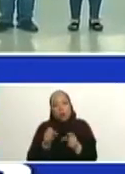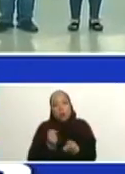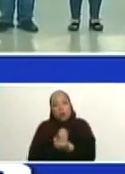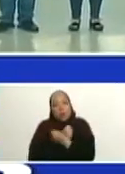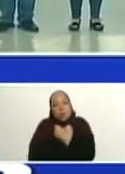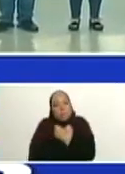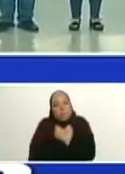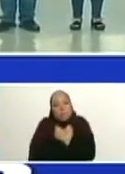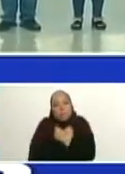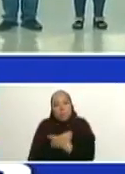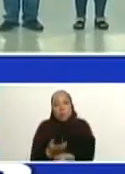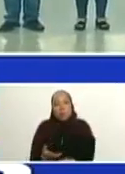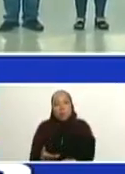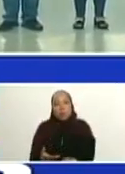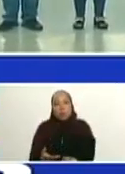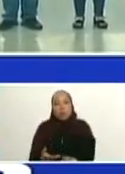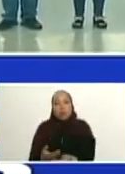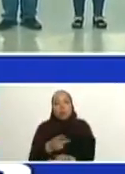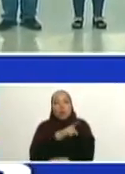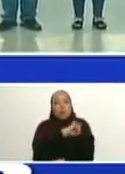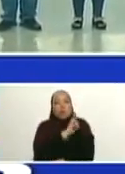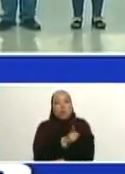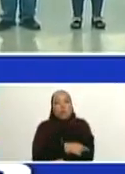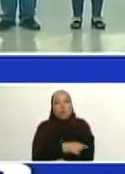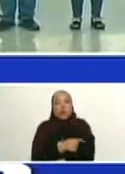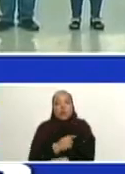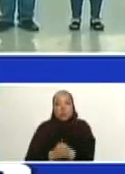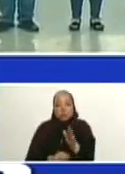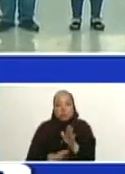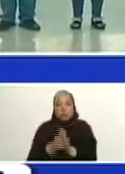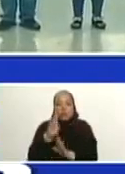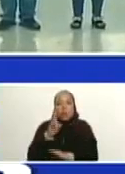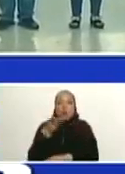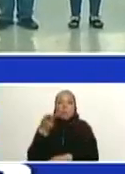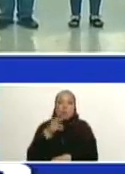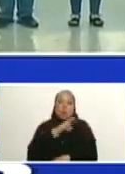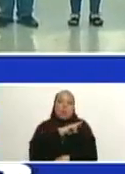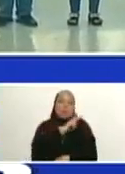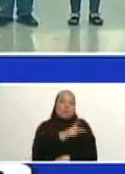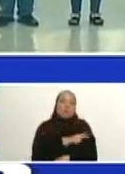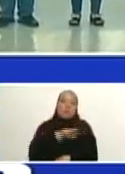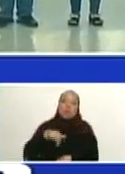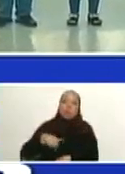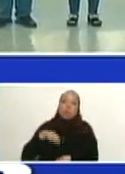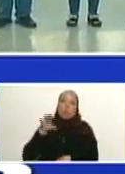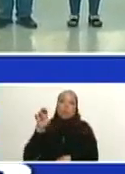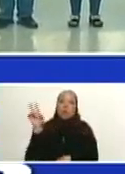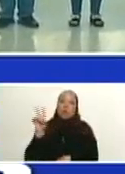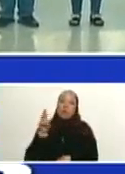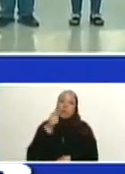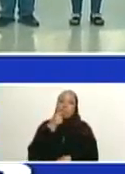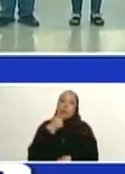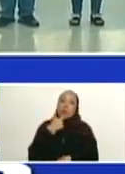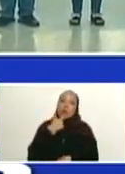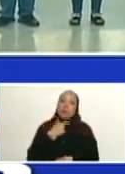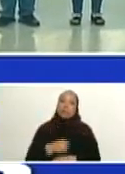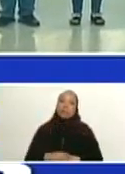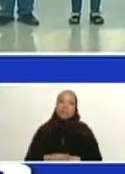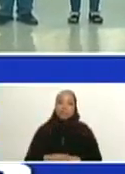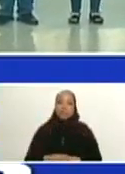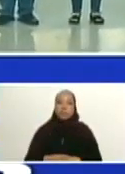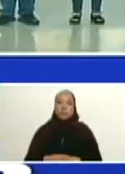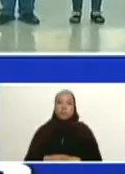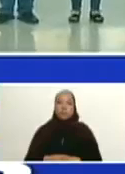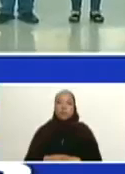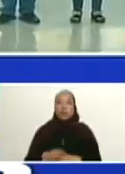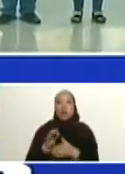El amor, como fuerza motriz, como fuerza vital de nuestra patria Venezuela. Sembrar buenos valores